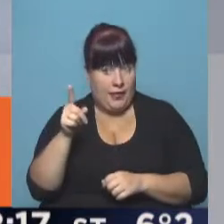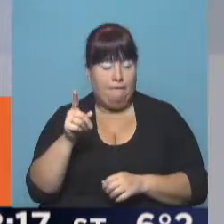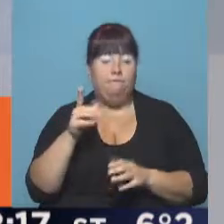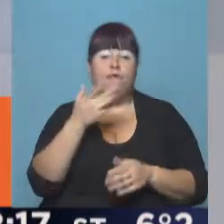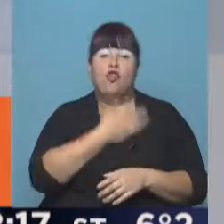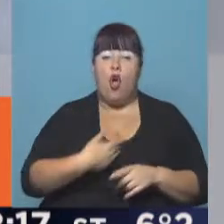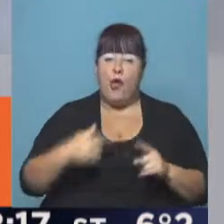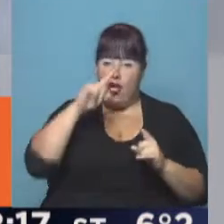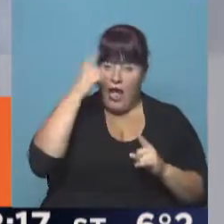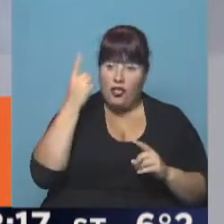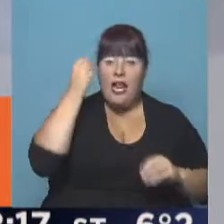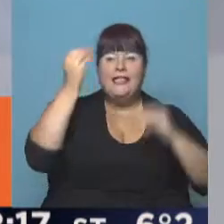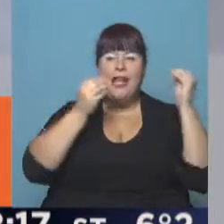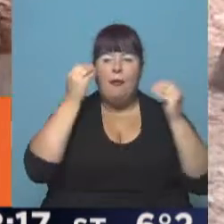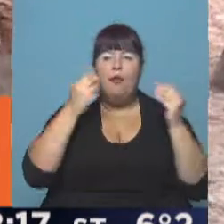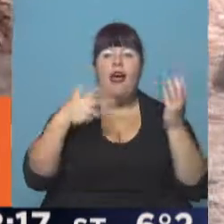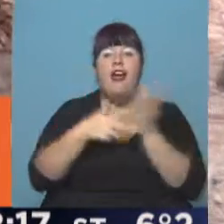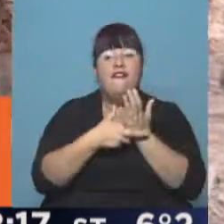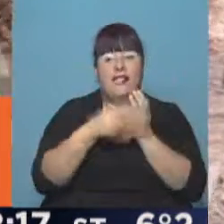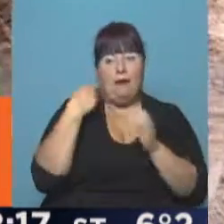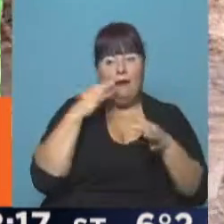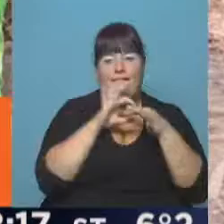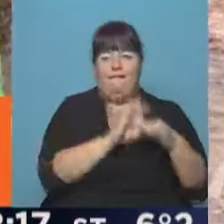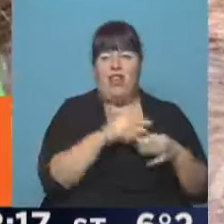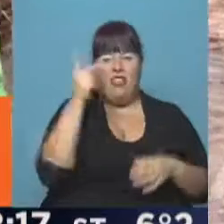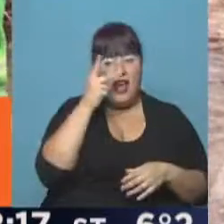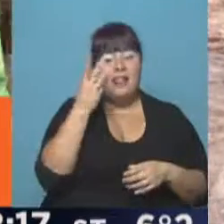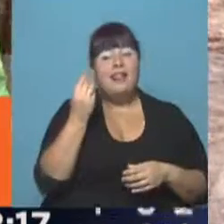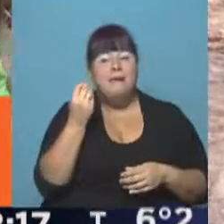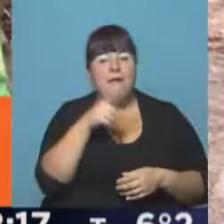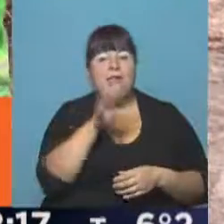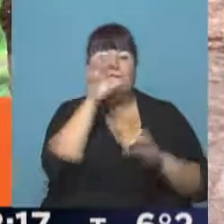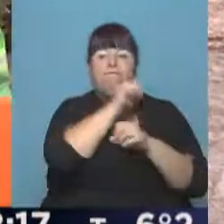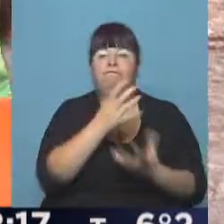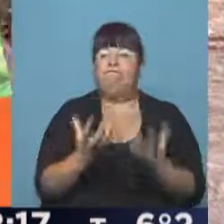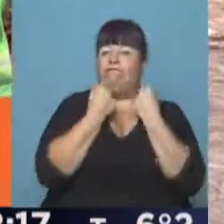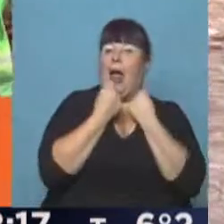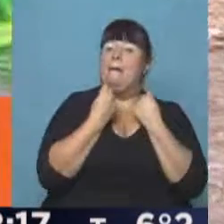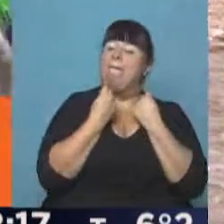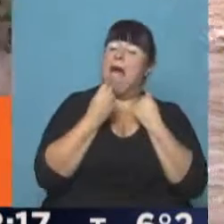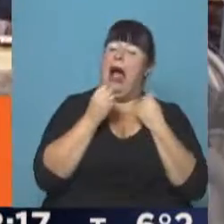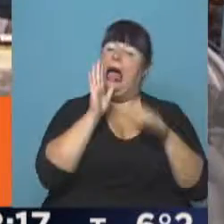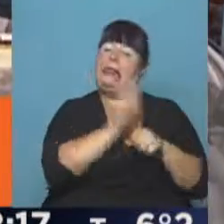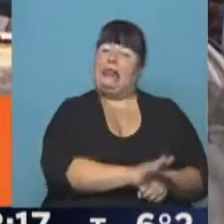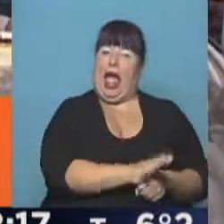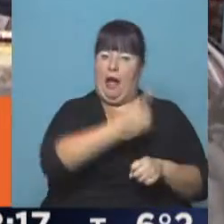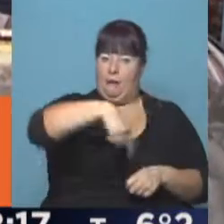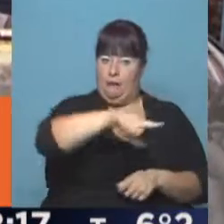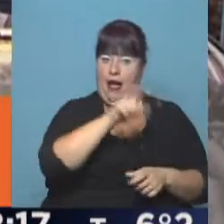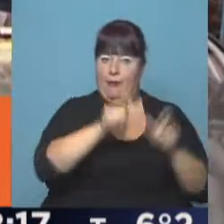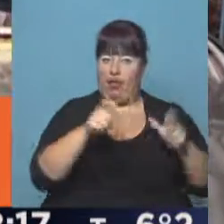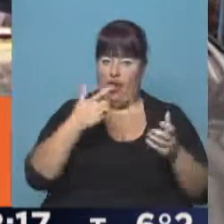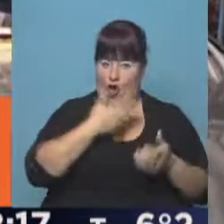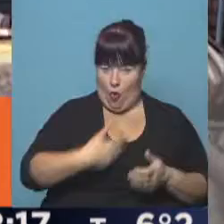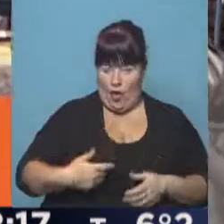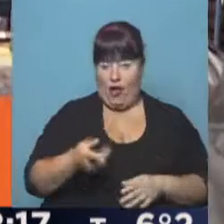Al gobierno nacional le preocupa que la procuradora, ligada políticamente al kirchnerismo, se quede con la información para intentar encubrir a varios dirigentes.